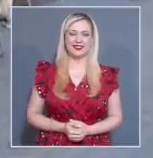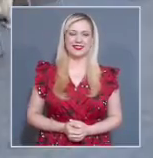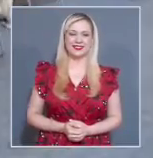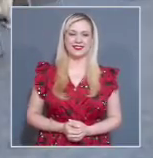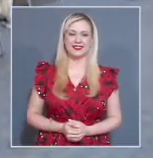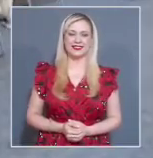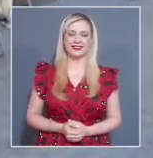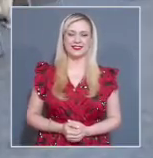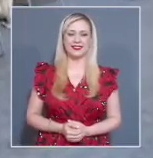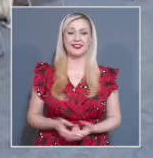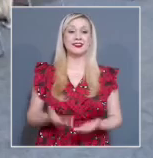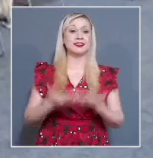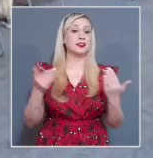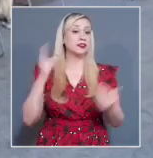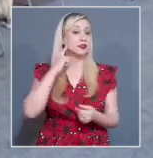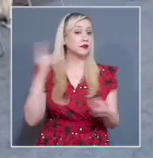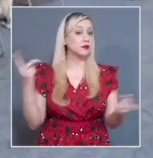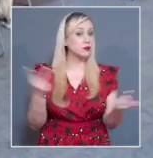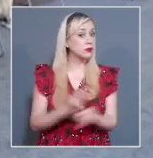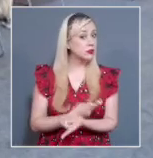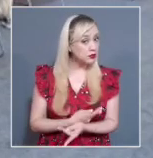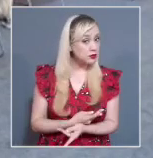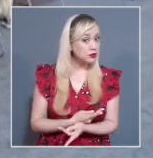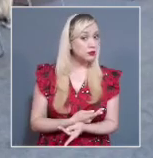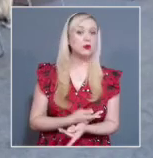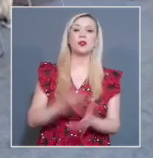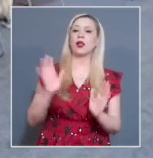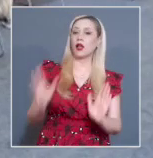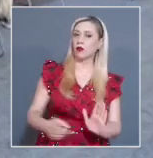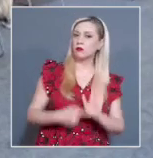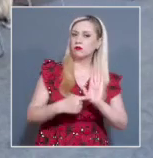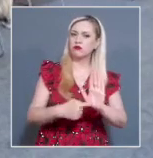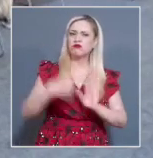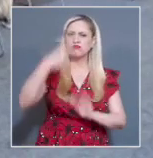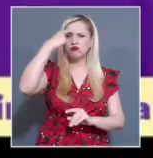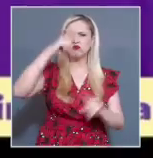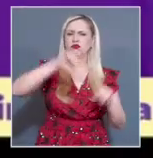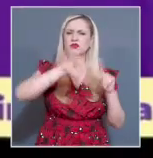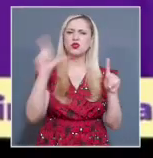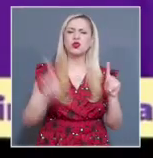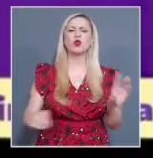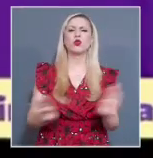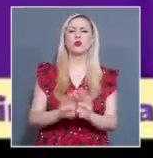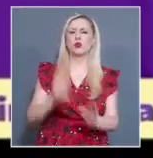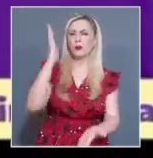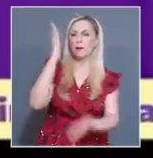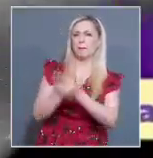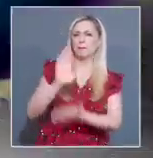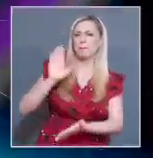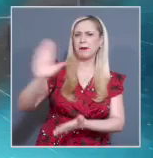Al regresar, presentan estrategia nacional para erradicar la tortura en México.